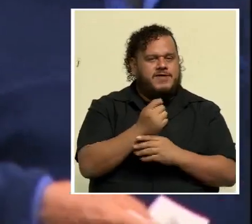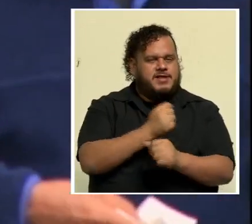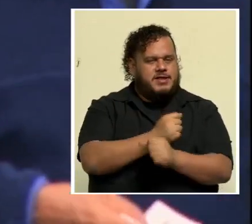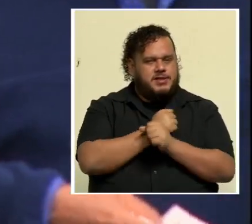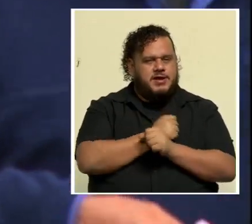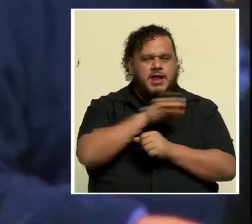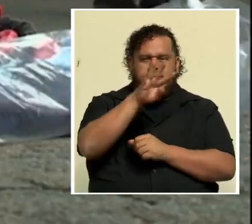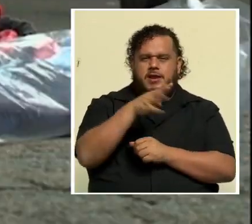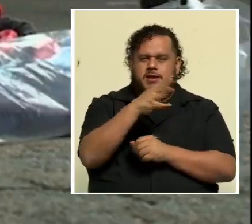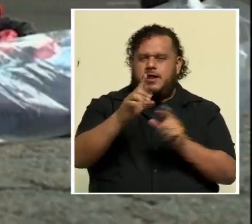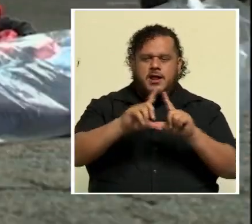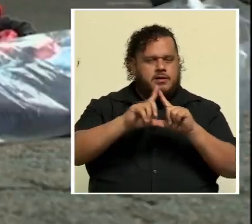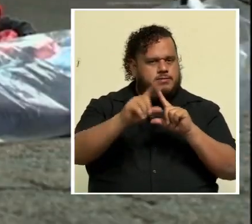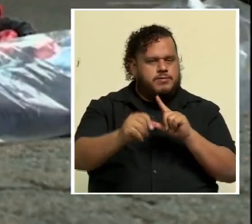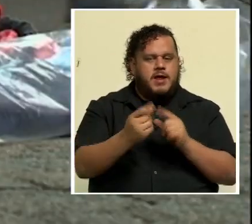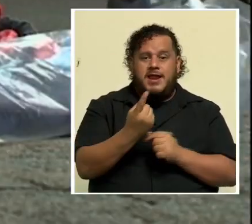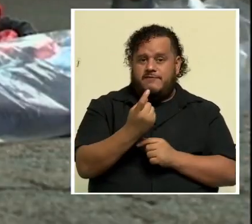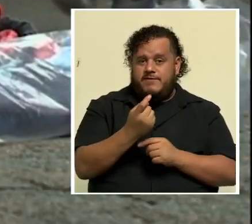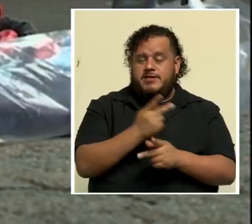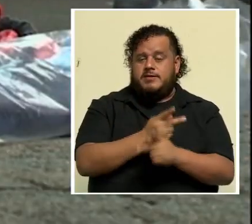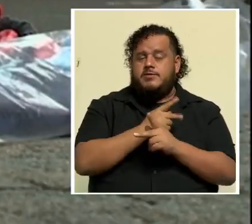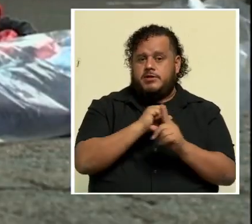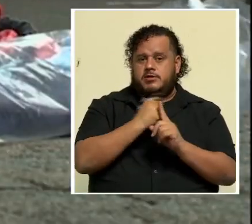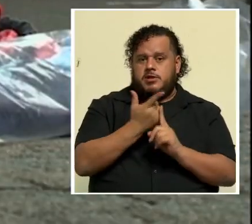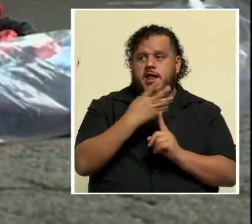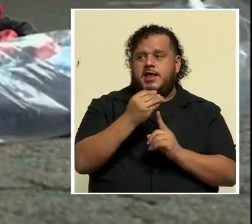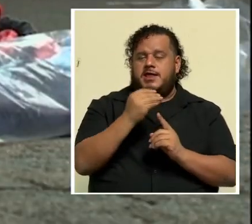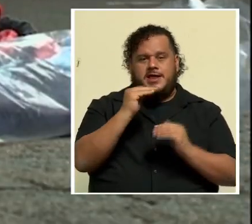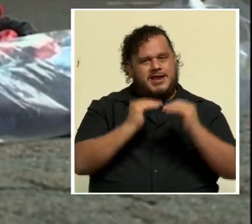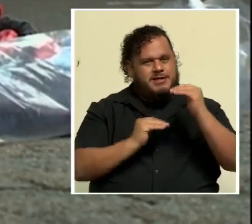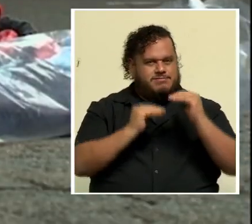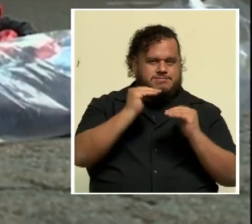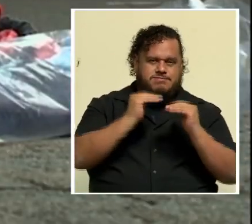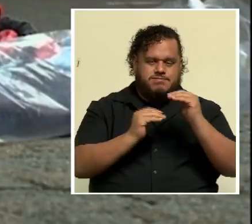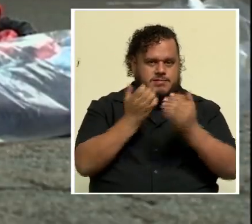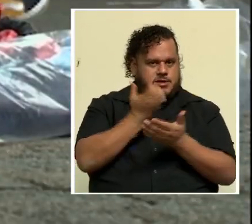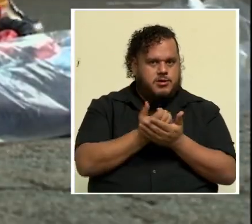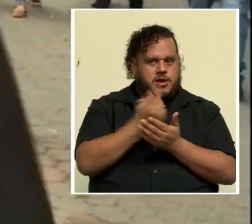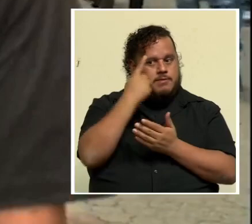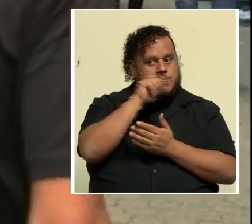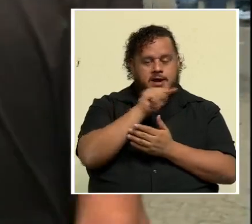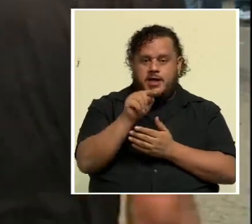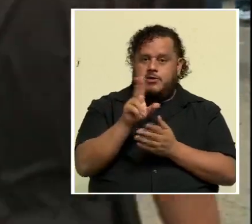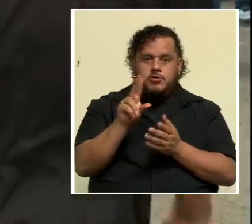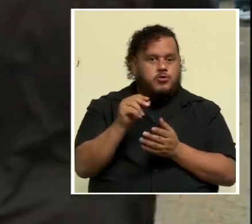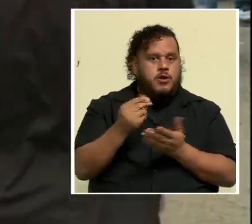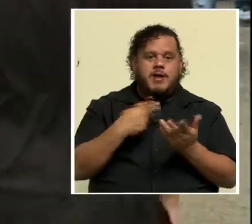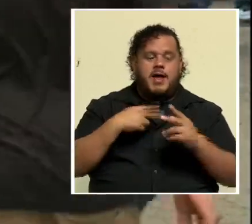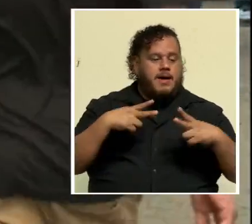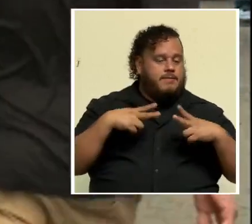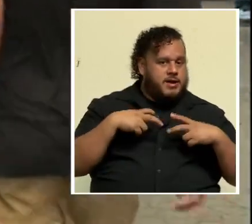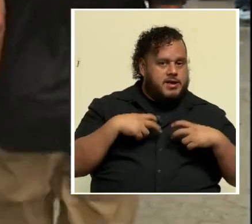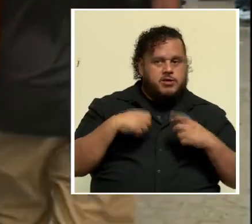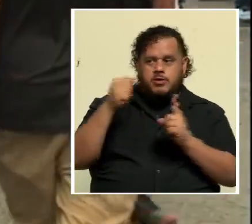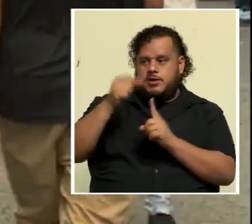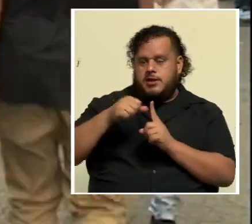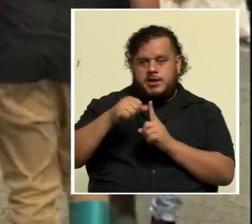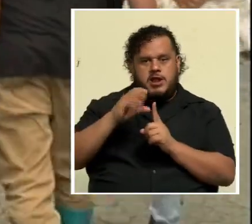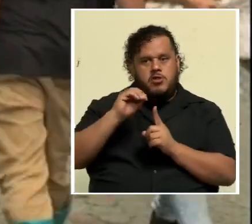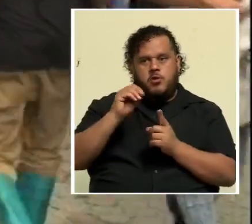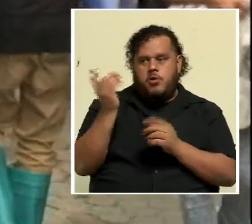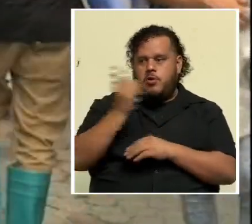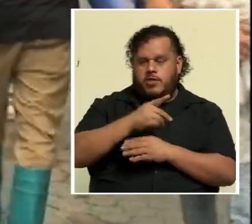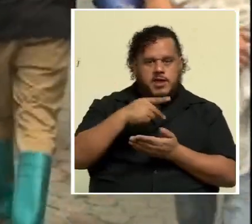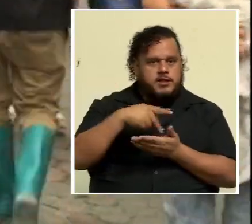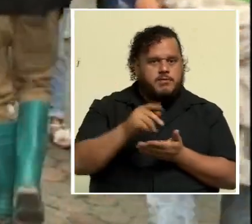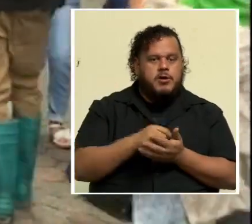la desprotección social y la inestabilidad económica. Para ellos no habrá vacaciones, ni aguinaldo, ni días pagos por enfermedad.